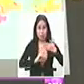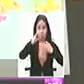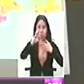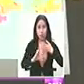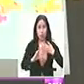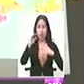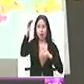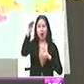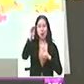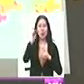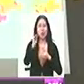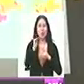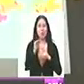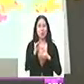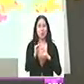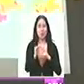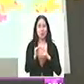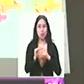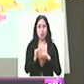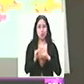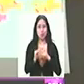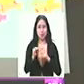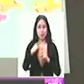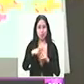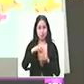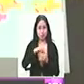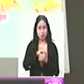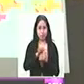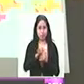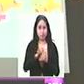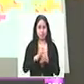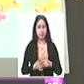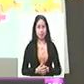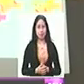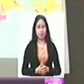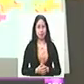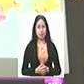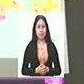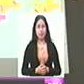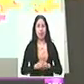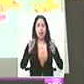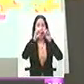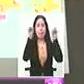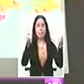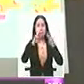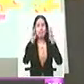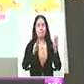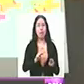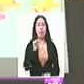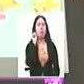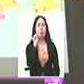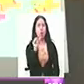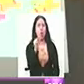ha empezado a mejorar este mapa con casos